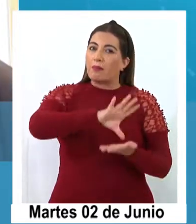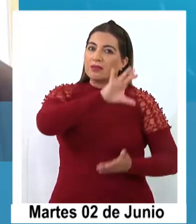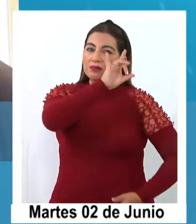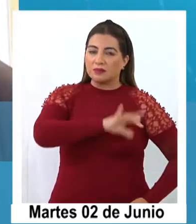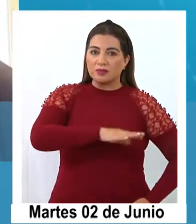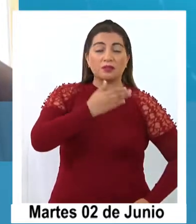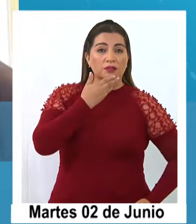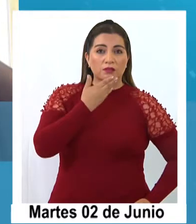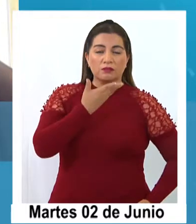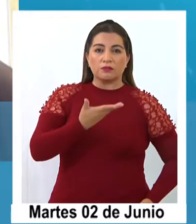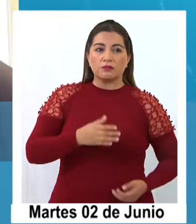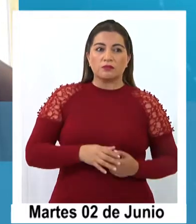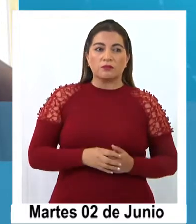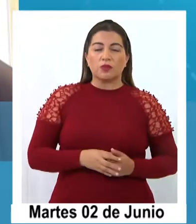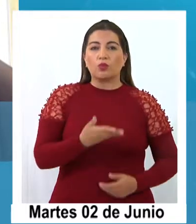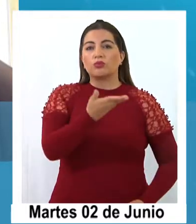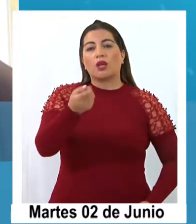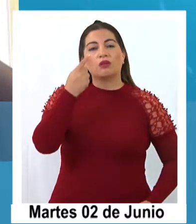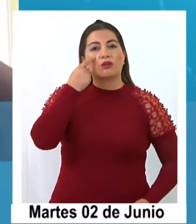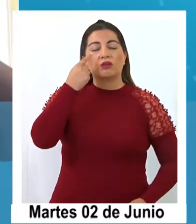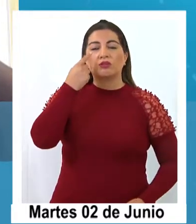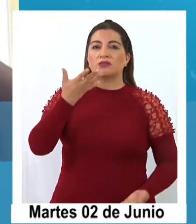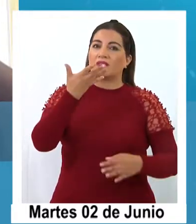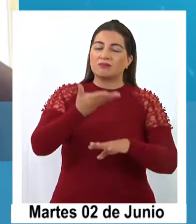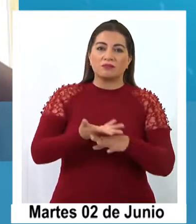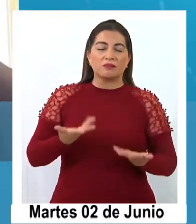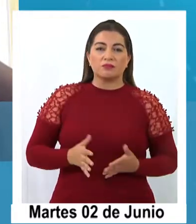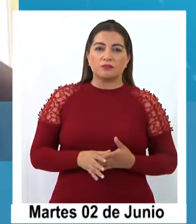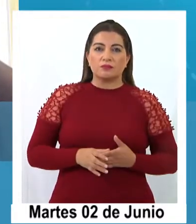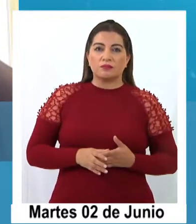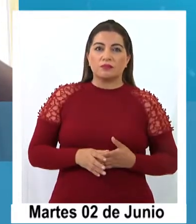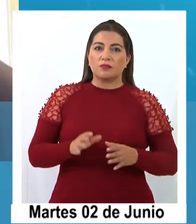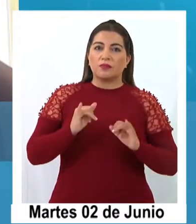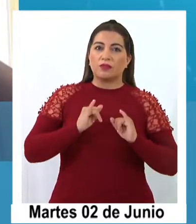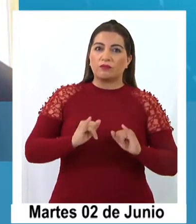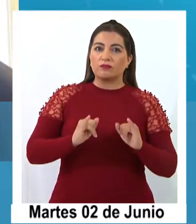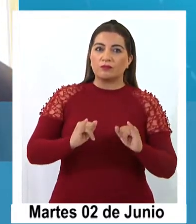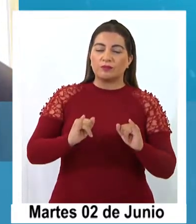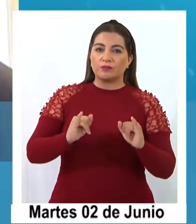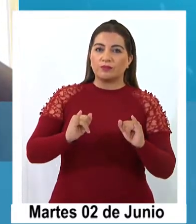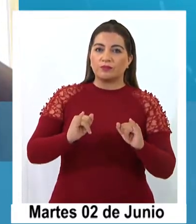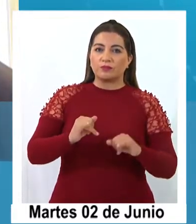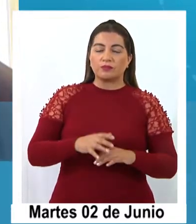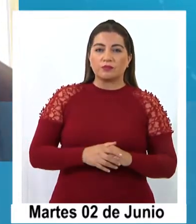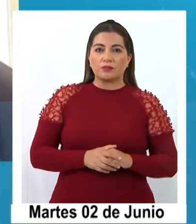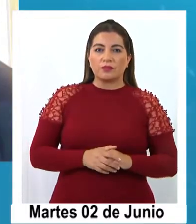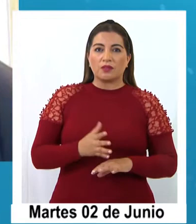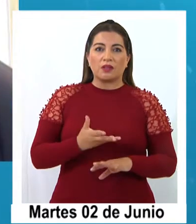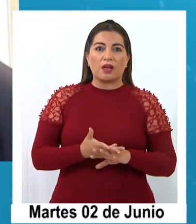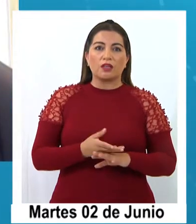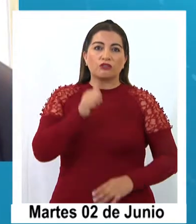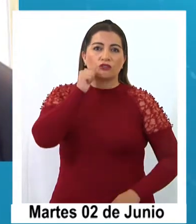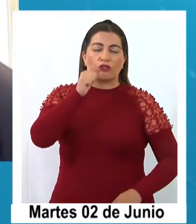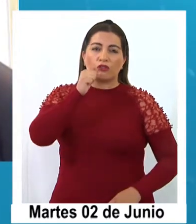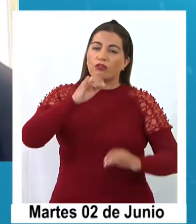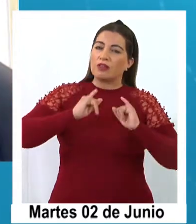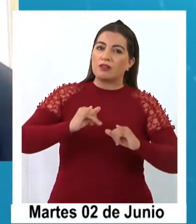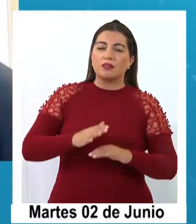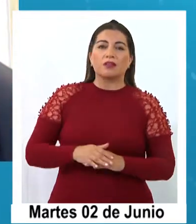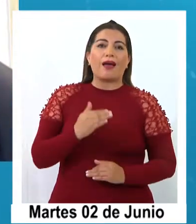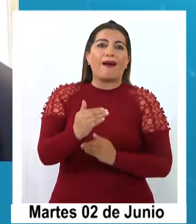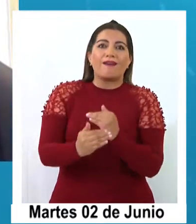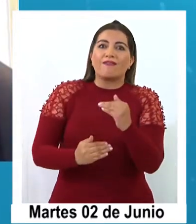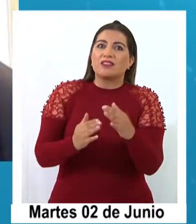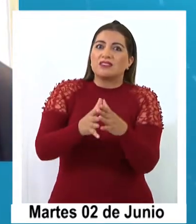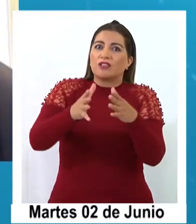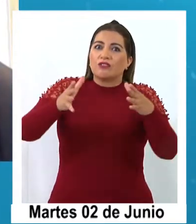porque bueno, ya de todos conocidos los informes que dan en forma diaria, cómo ha ido